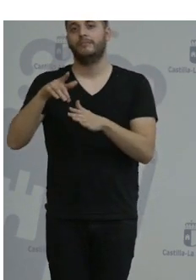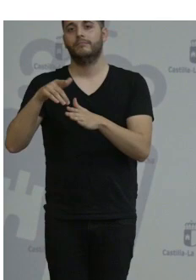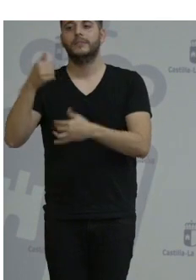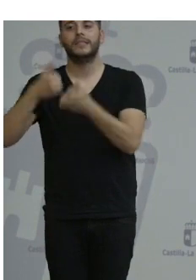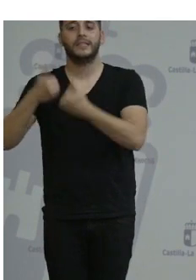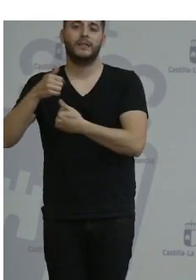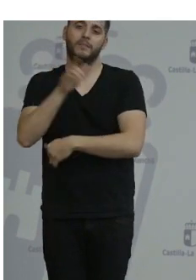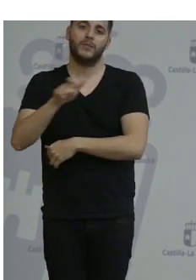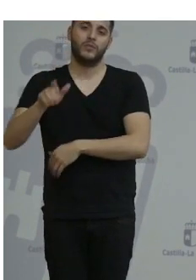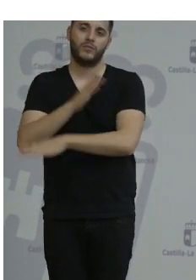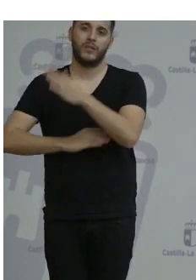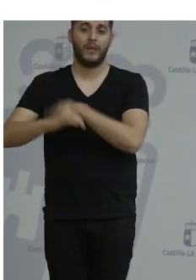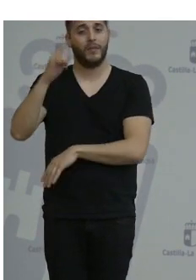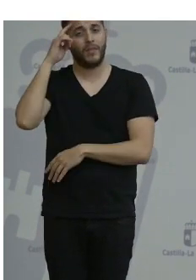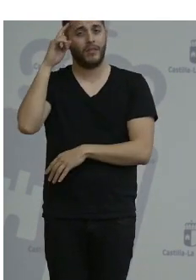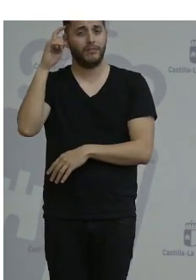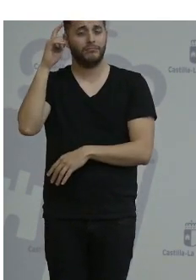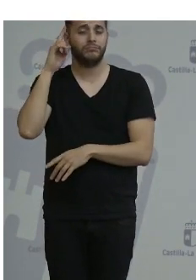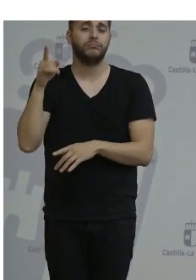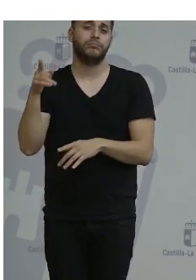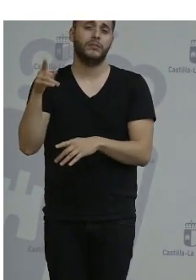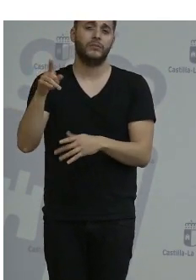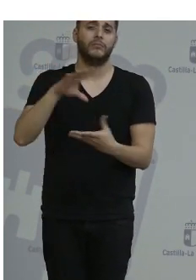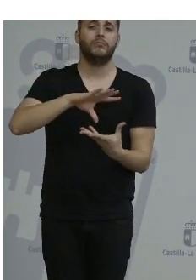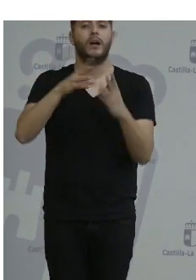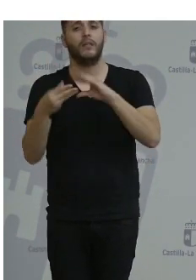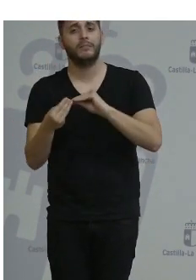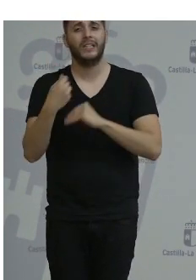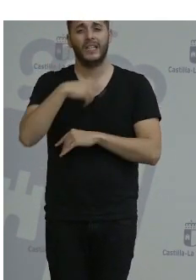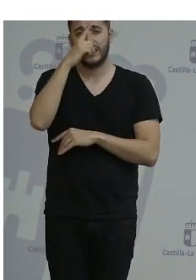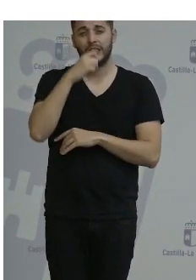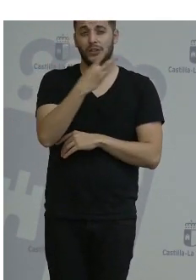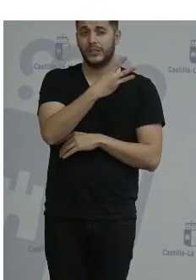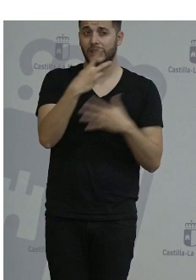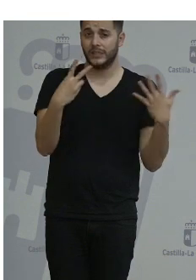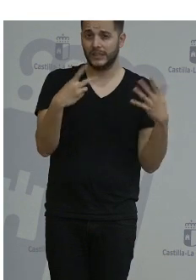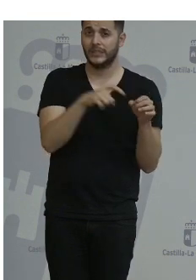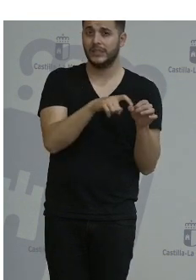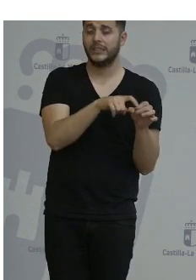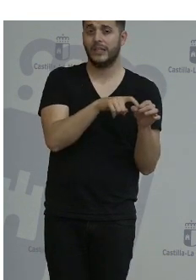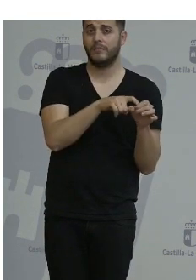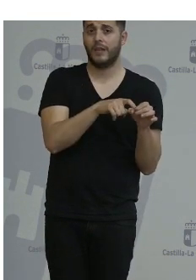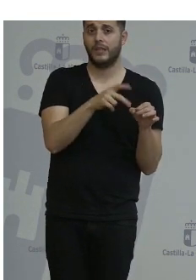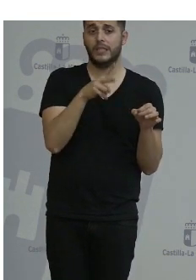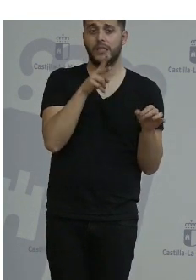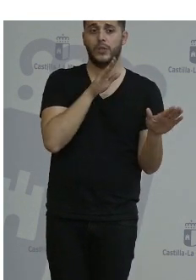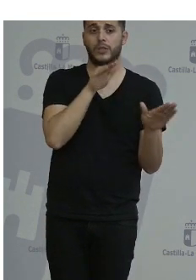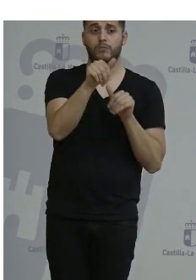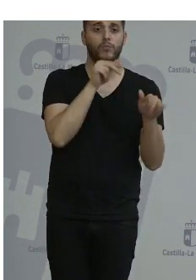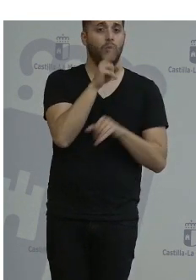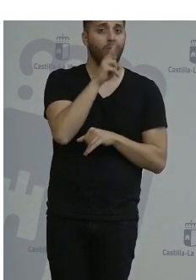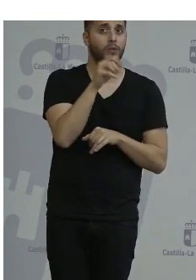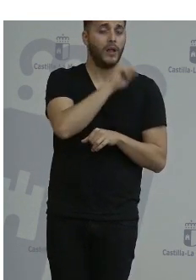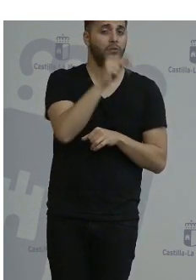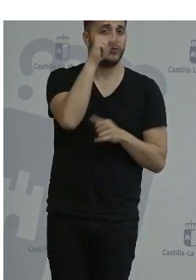intelectual. Yo creo que eso es un avance importante. Había 37 plazas, si no recuerdo mal de memoria, de otras dos ofertas públicas anteriores, de los años